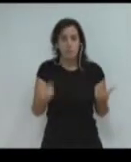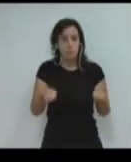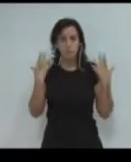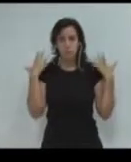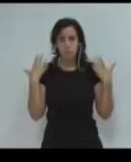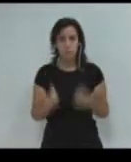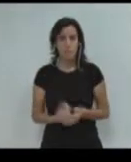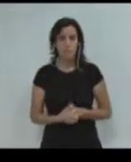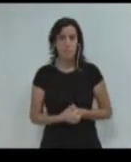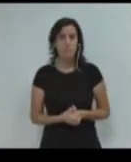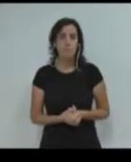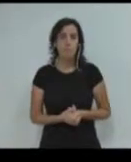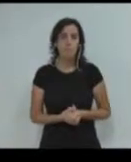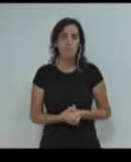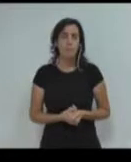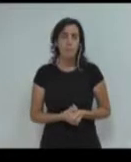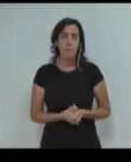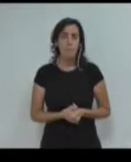contando? claro.